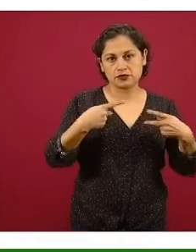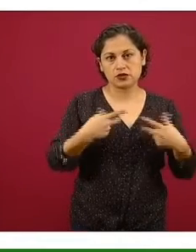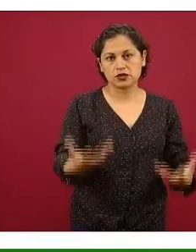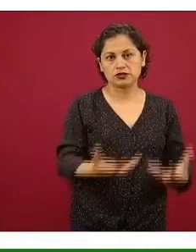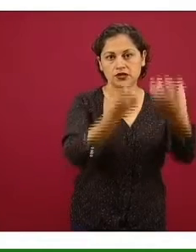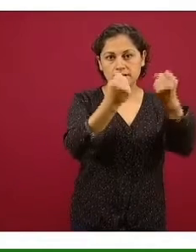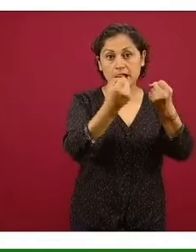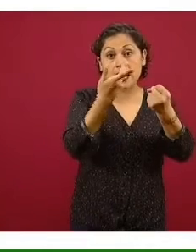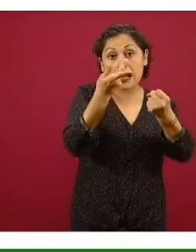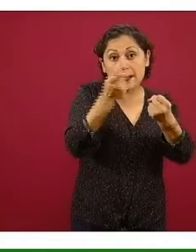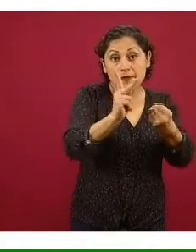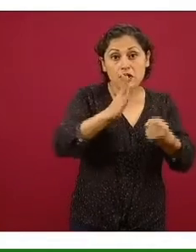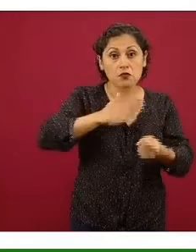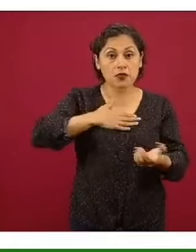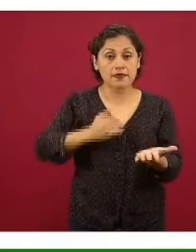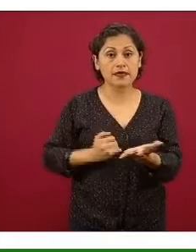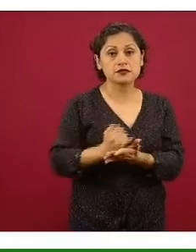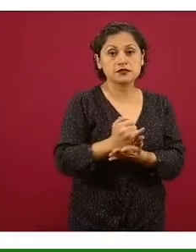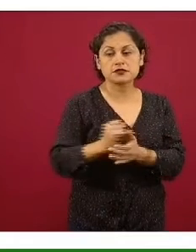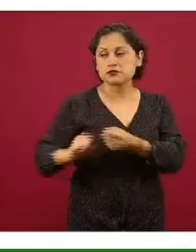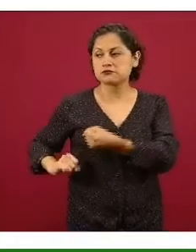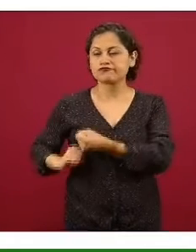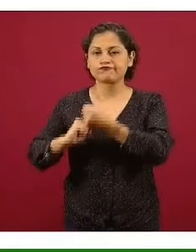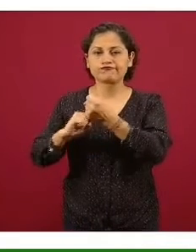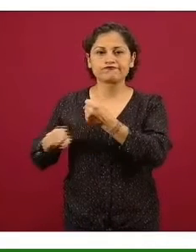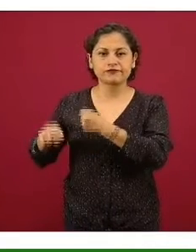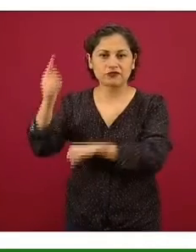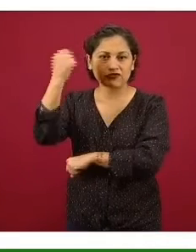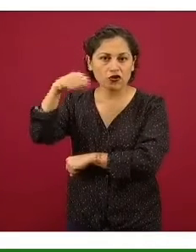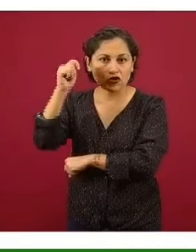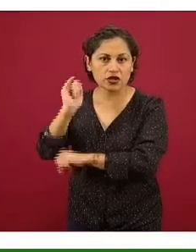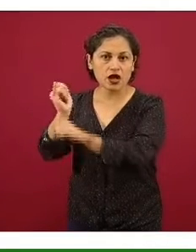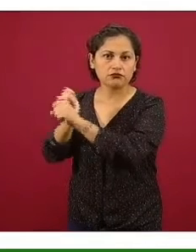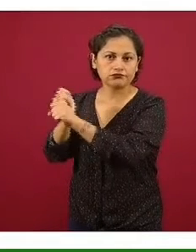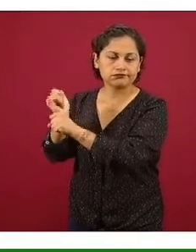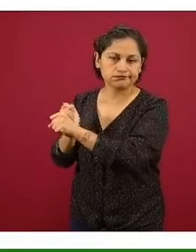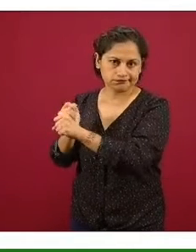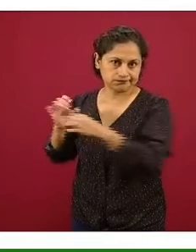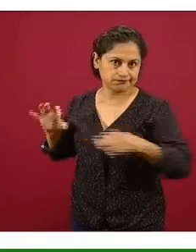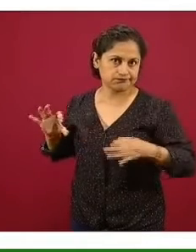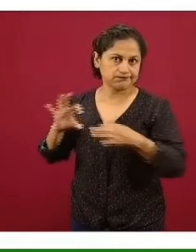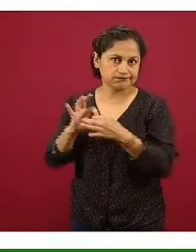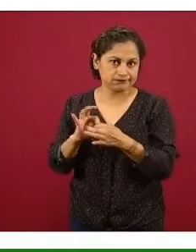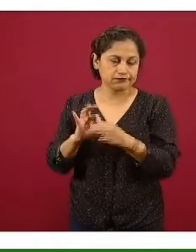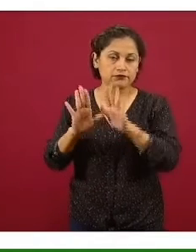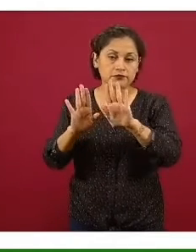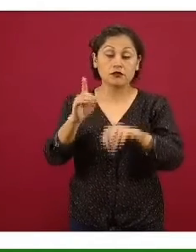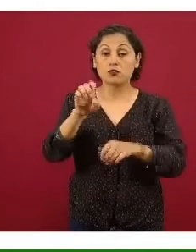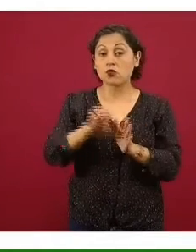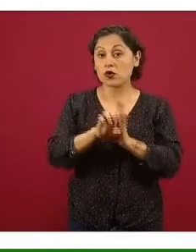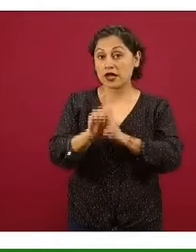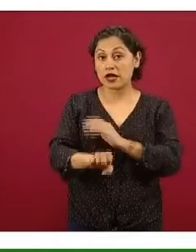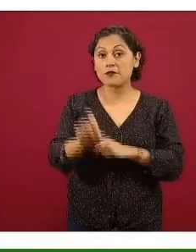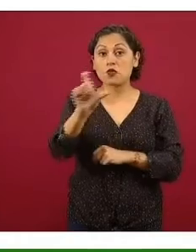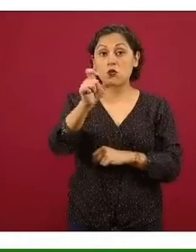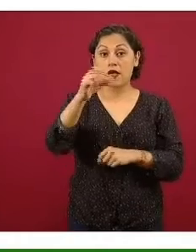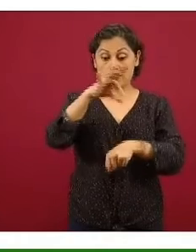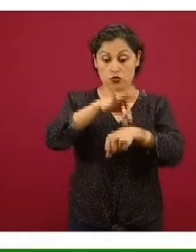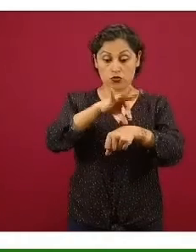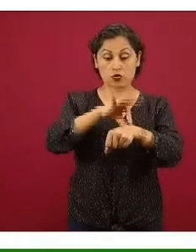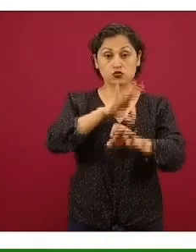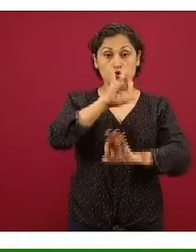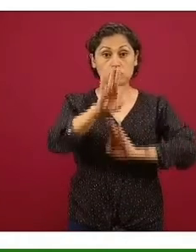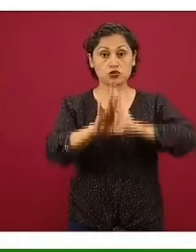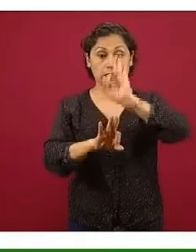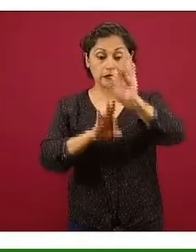validados. Cuando hablamos nosotros en el contexto de tratamientos médicos, nos